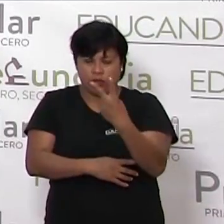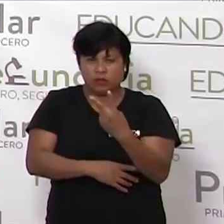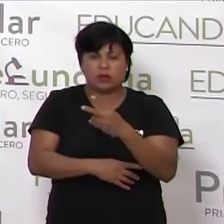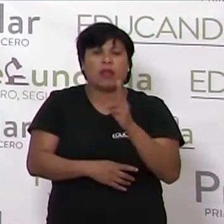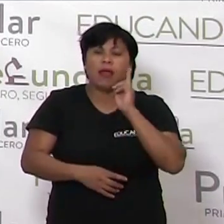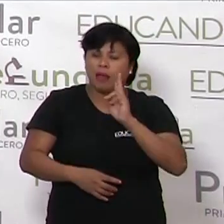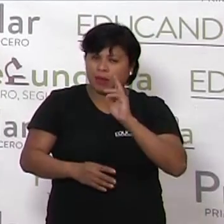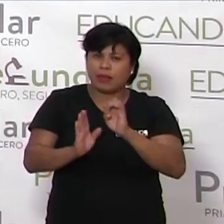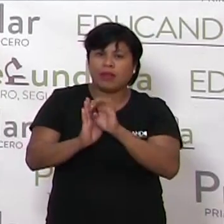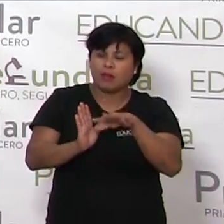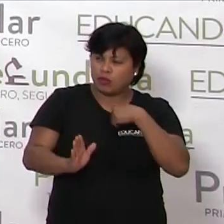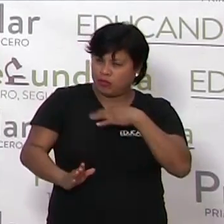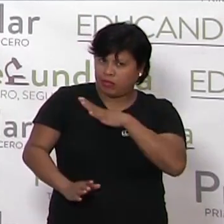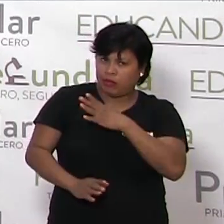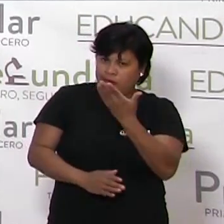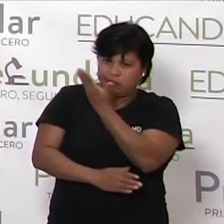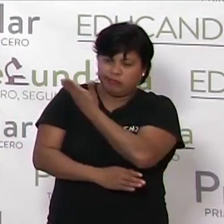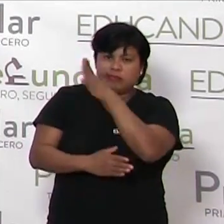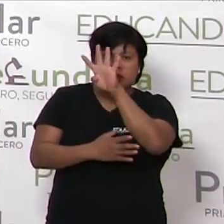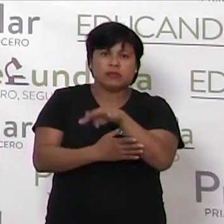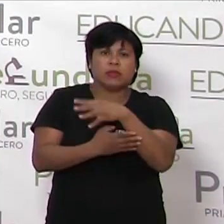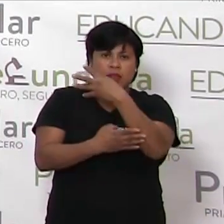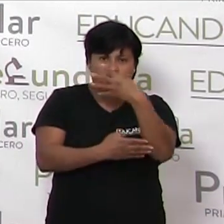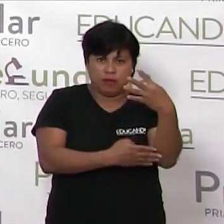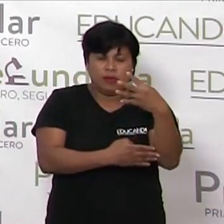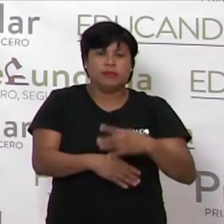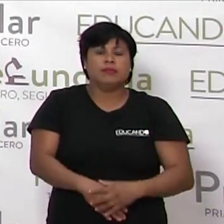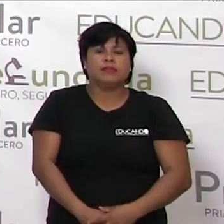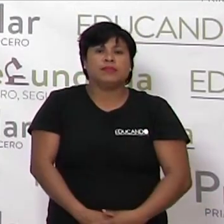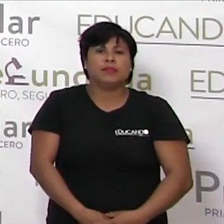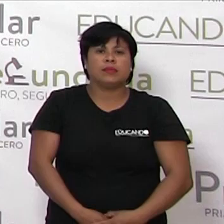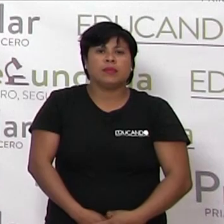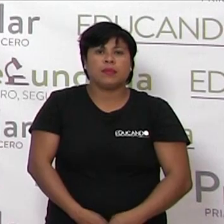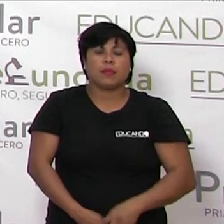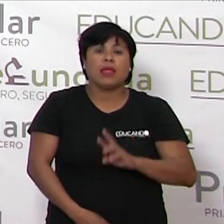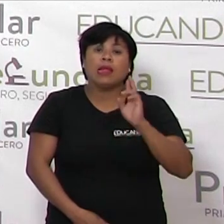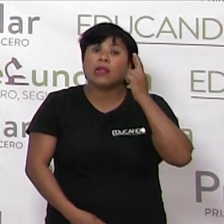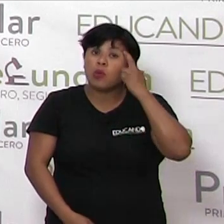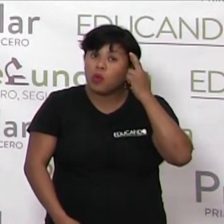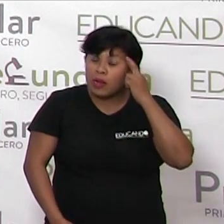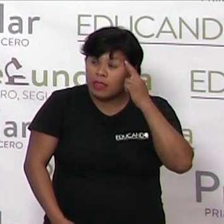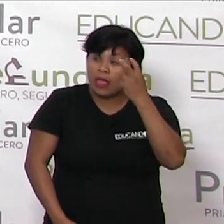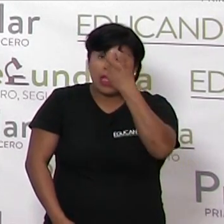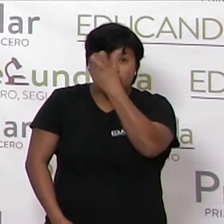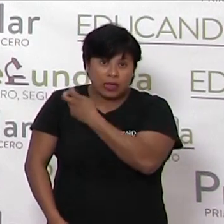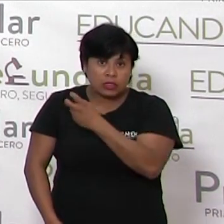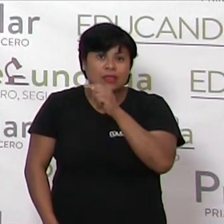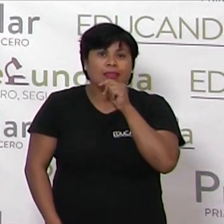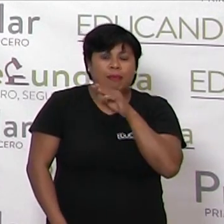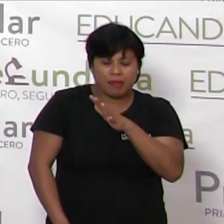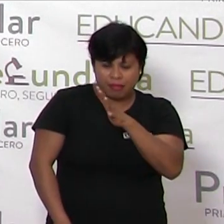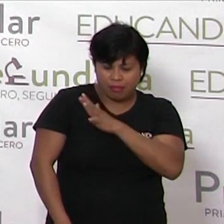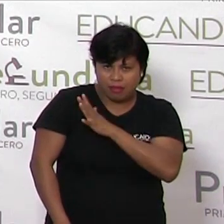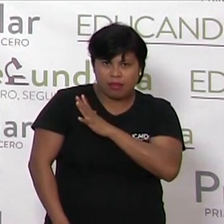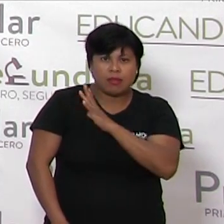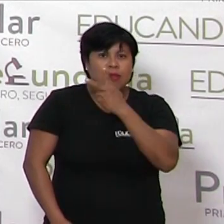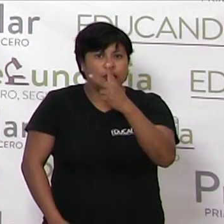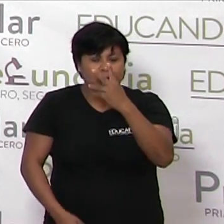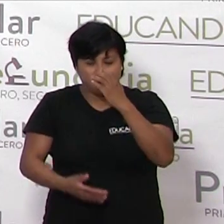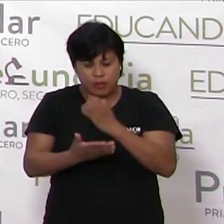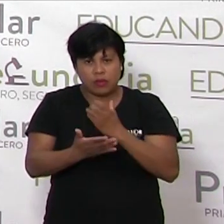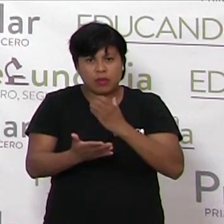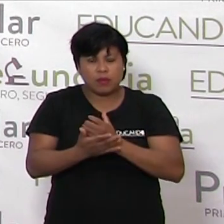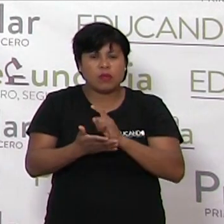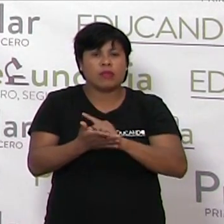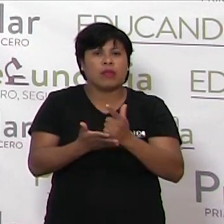Bueno, vamos a ver un ejemplo aquí que tenemos. Tengo aquí una tabla. Recuerda que esto también vienen en